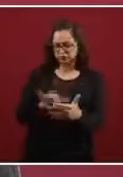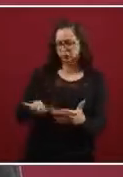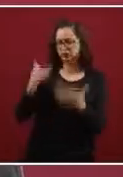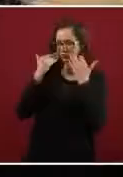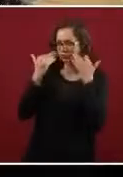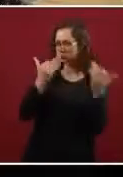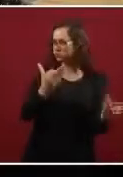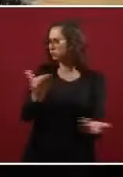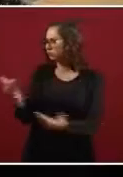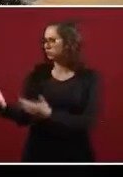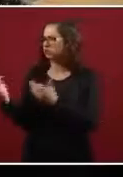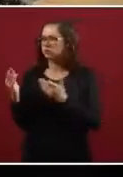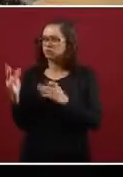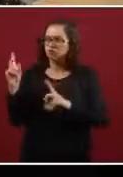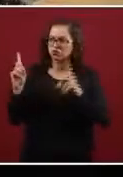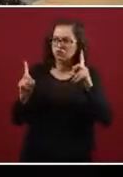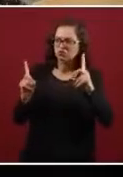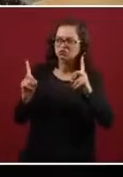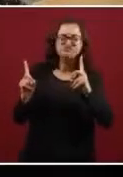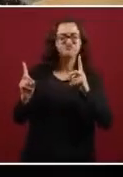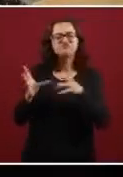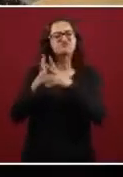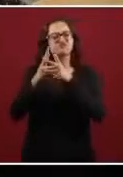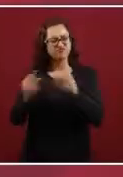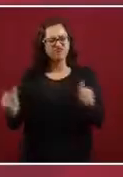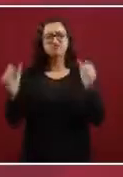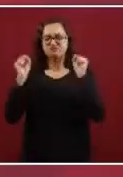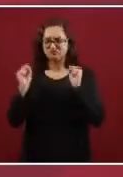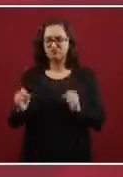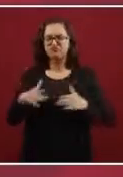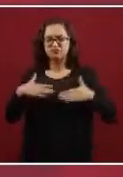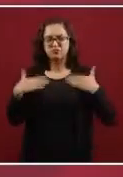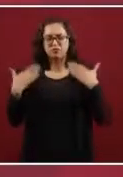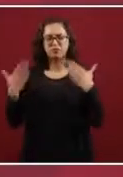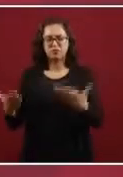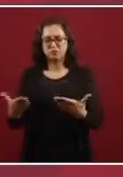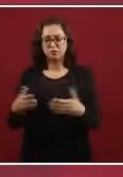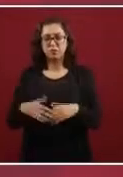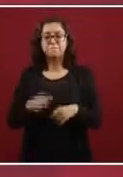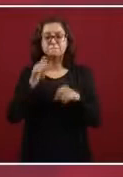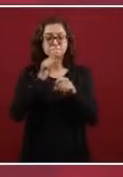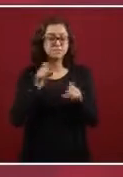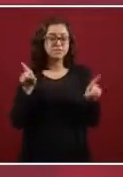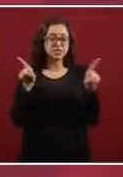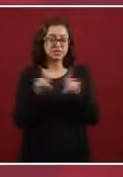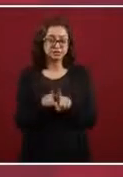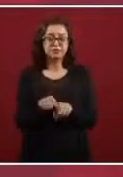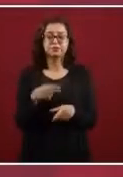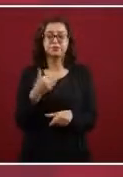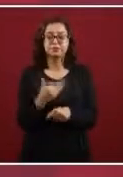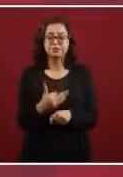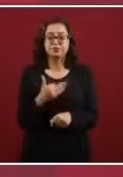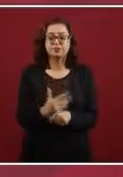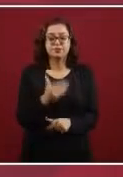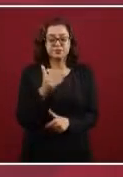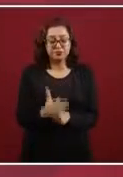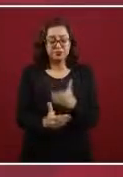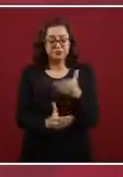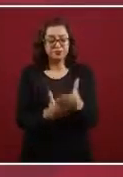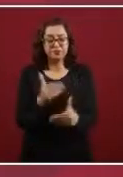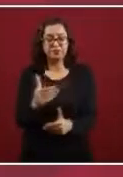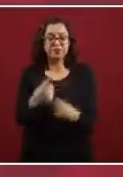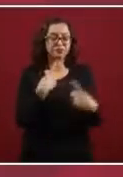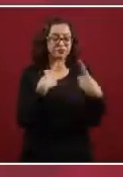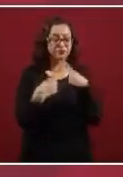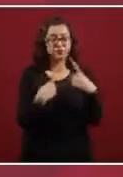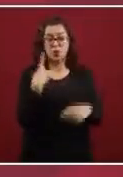al compromiso de México con la reforma. Esto, aunado al progreso que se ha logrado en el diálogo